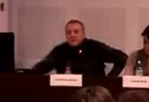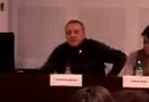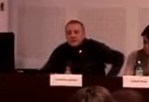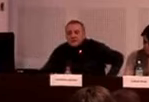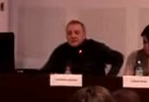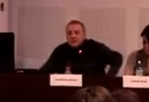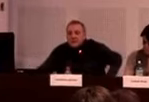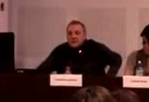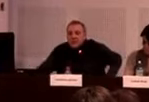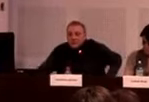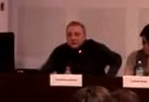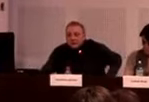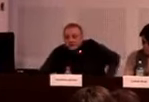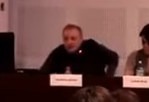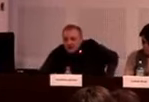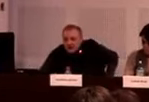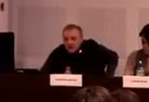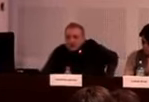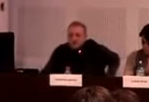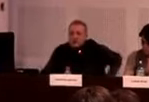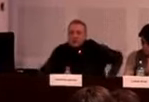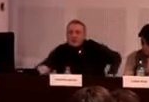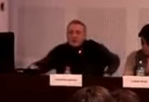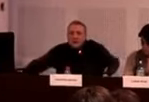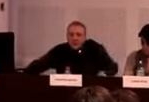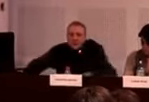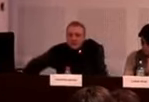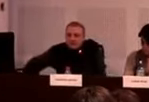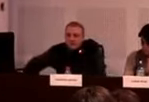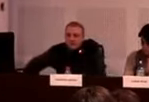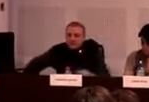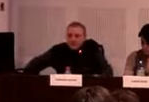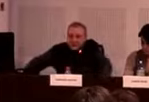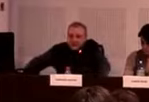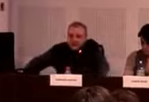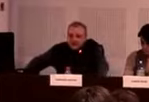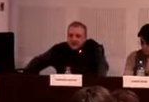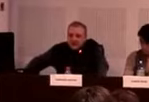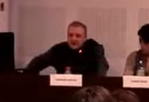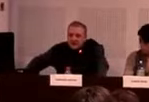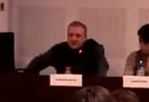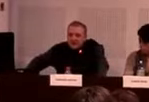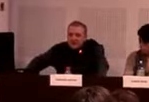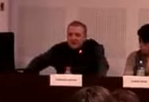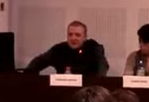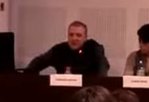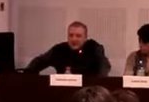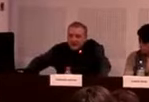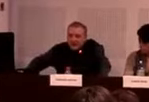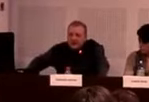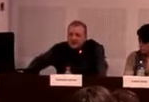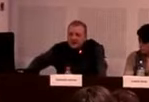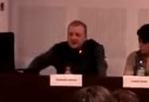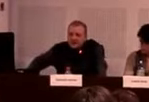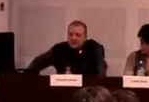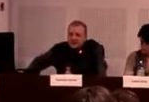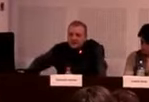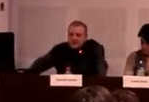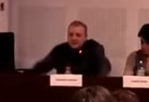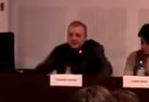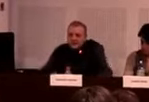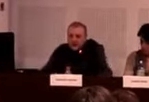un rechazo que me venía con, no sé, psicológicamente yo no estaba preparado ni siquiera para intentar ligar.